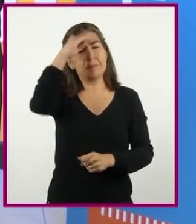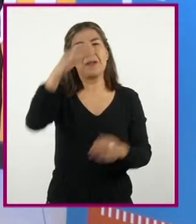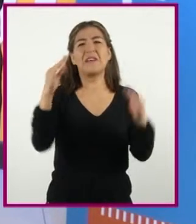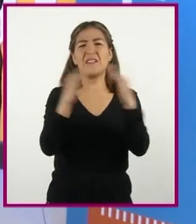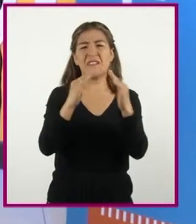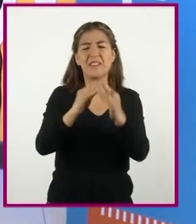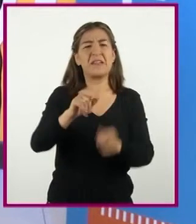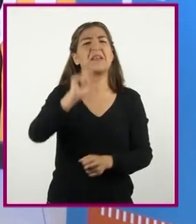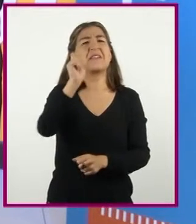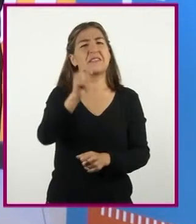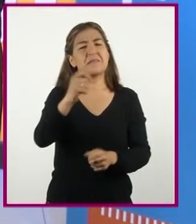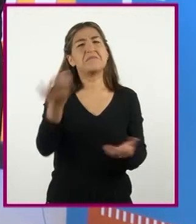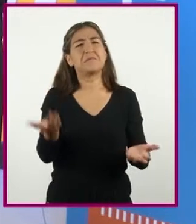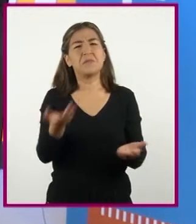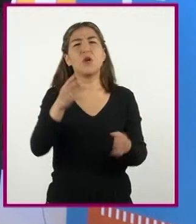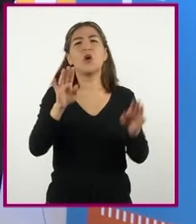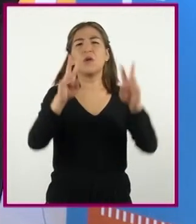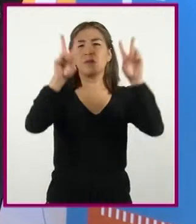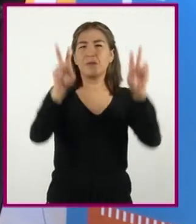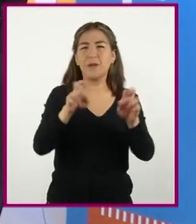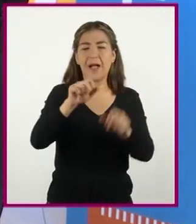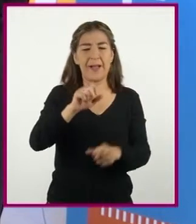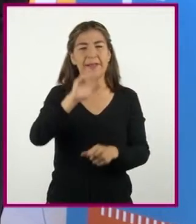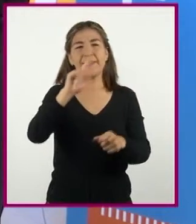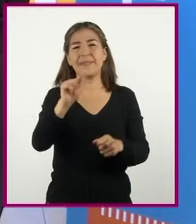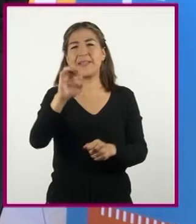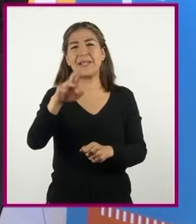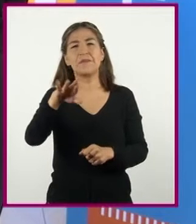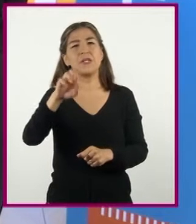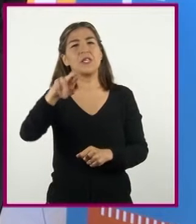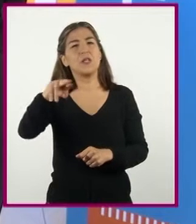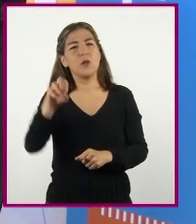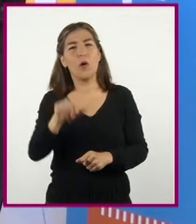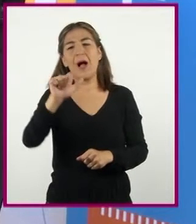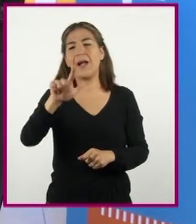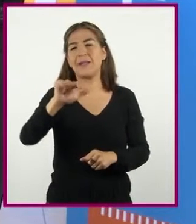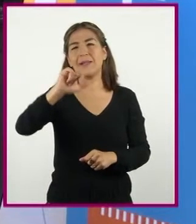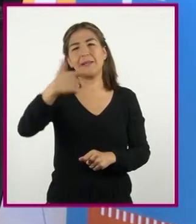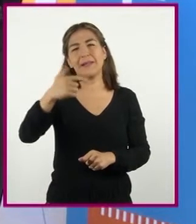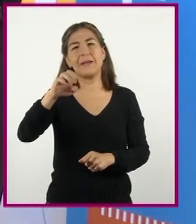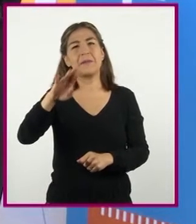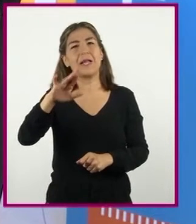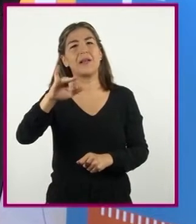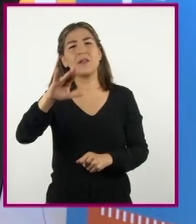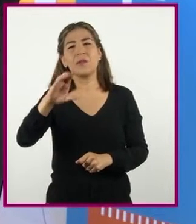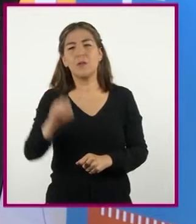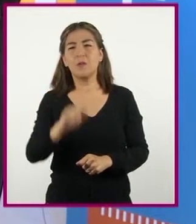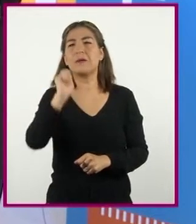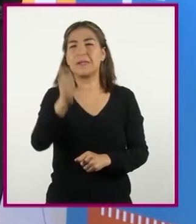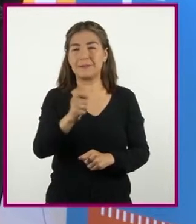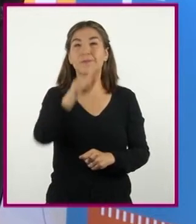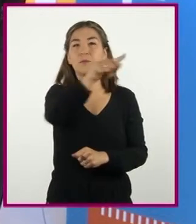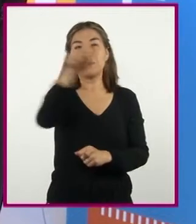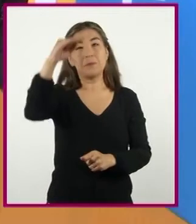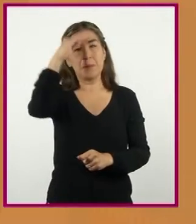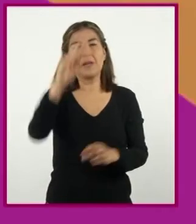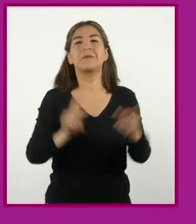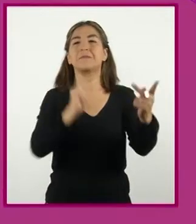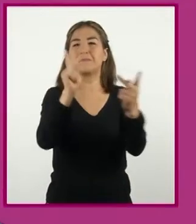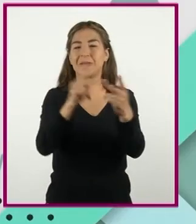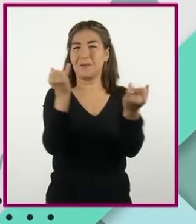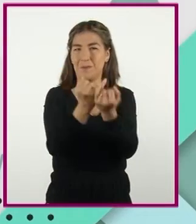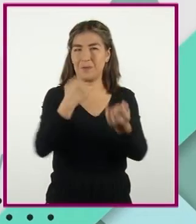términos algebraicos. Registren sus ideas y podrán contrastarlas con las nuestras, mismas que diremos a